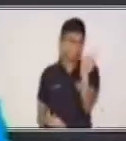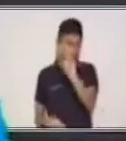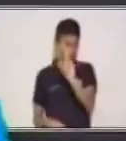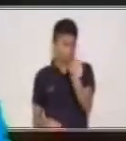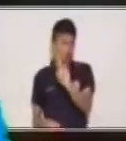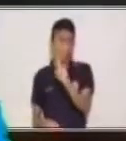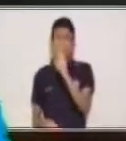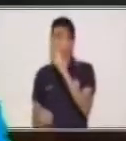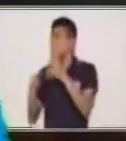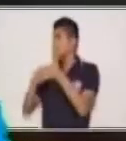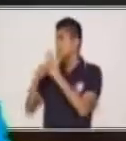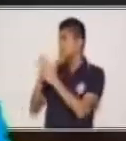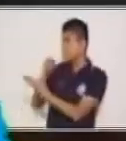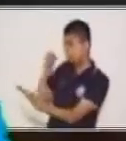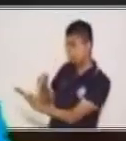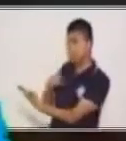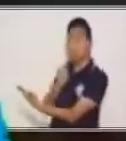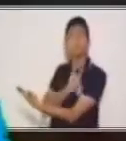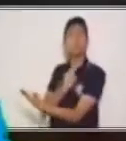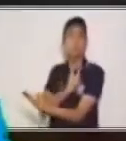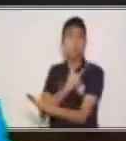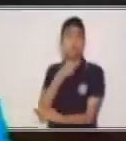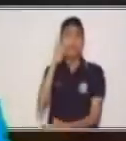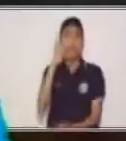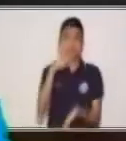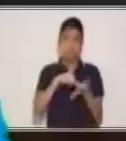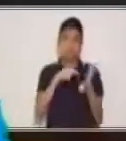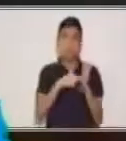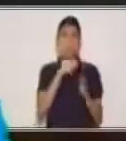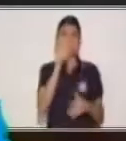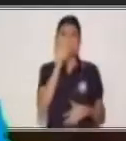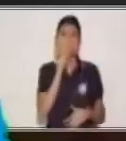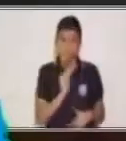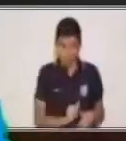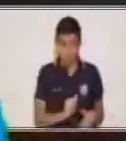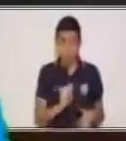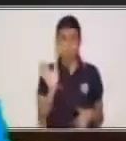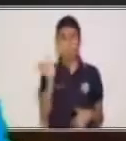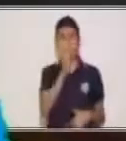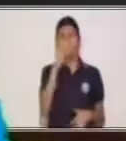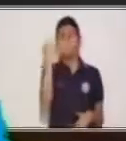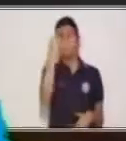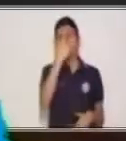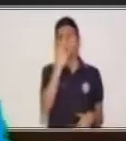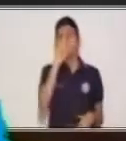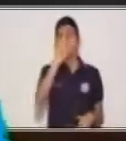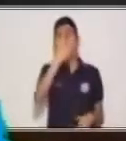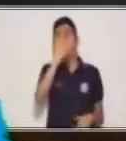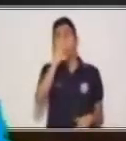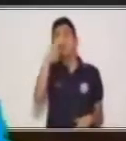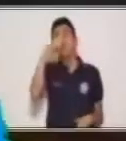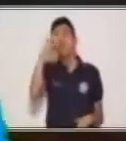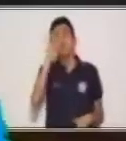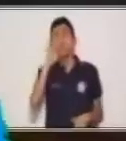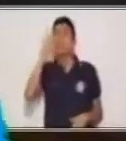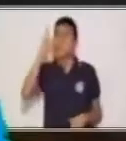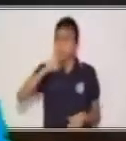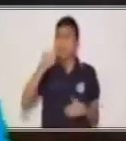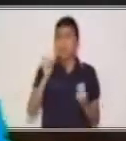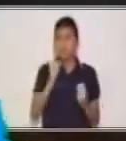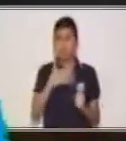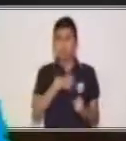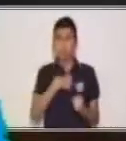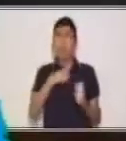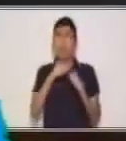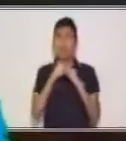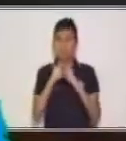ese es otro ejemplo de paciente. El sujeto no es el que está haciendo la acción específicamente, sino